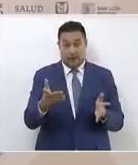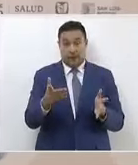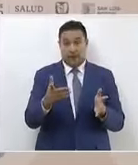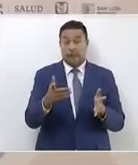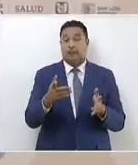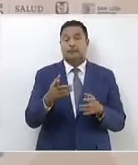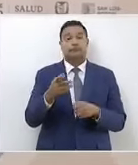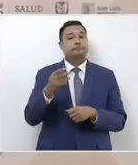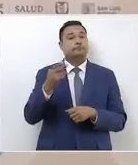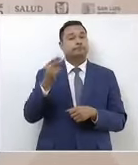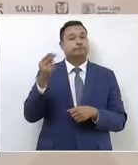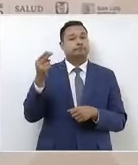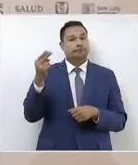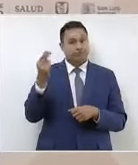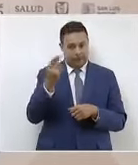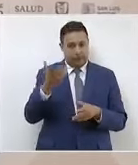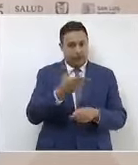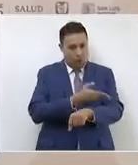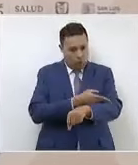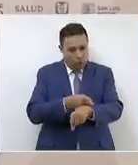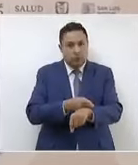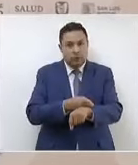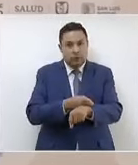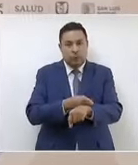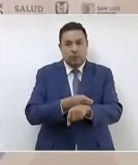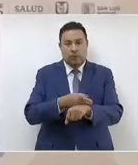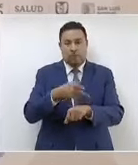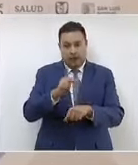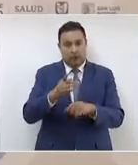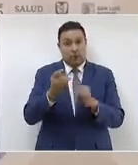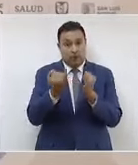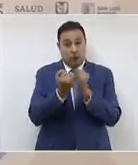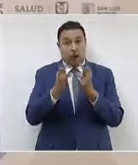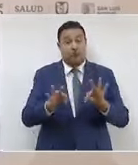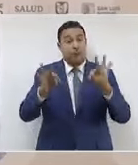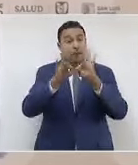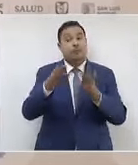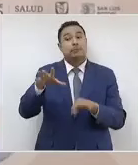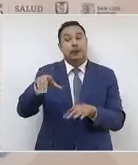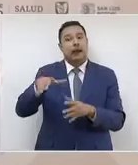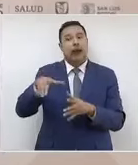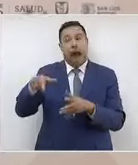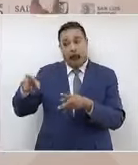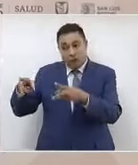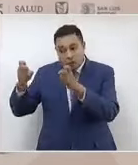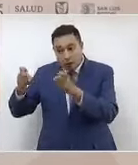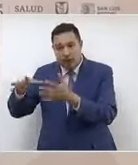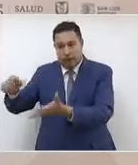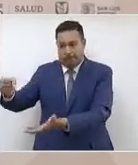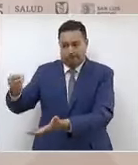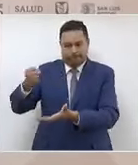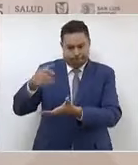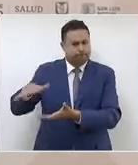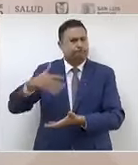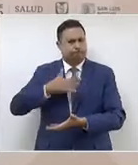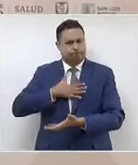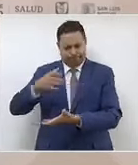porque es la manera de liberar fondos para el desarrollo, que antes iban por el caño de la corrupción.